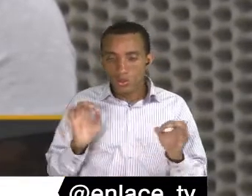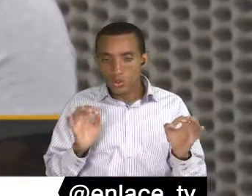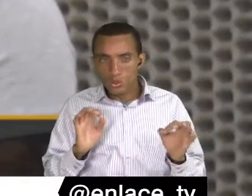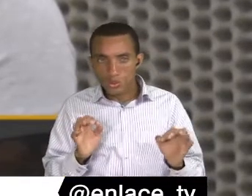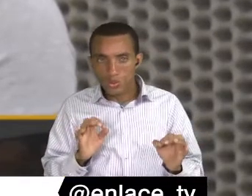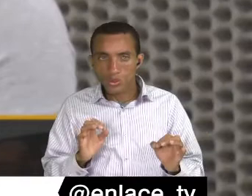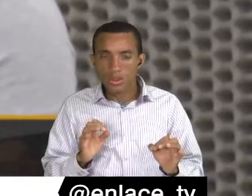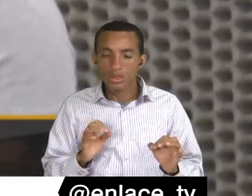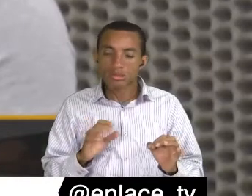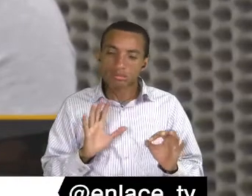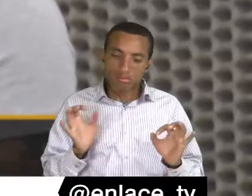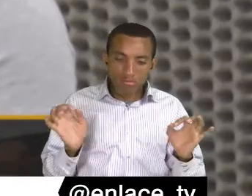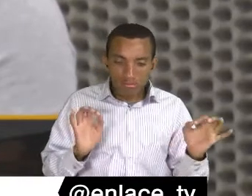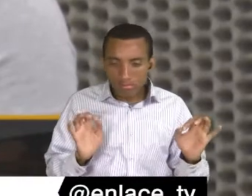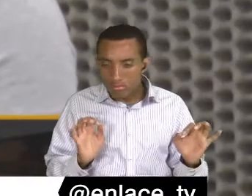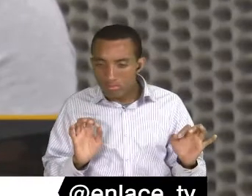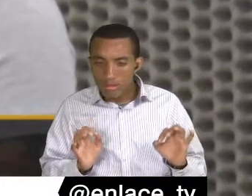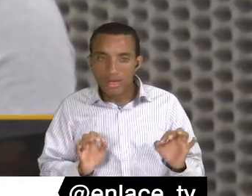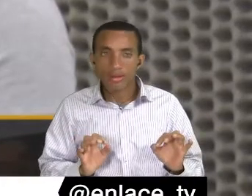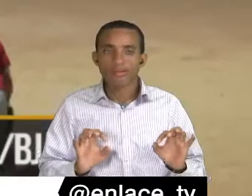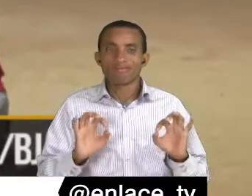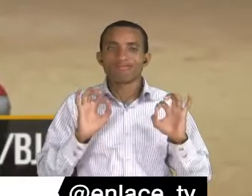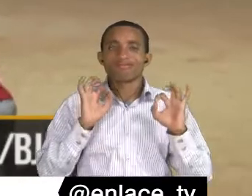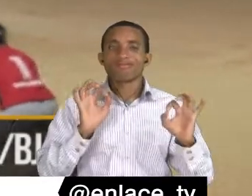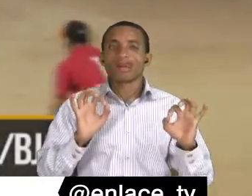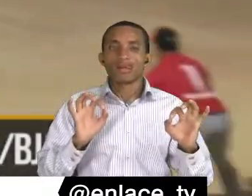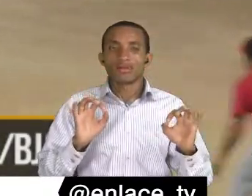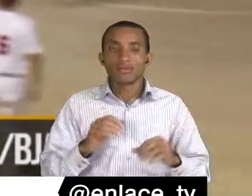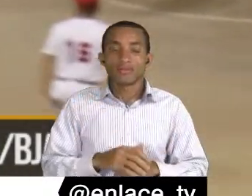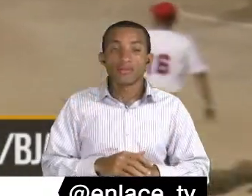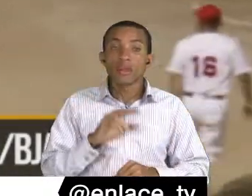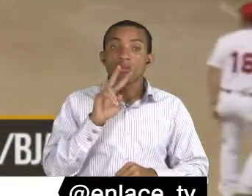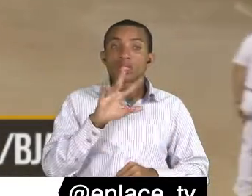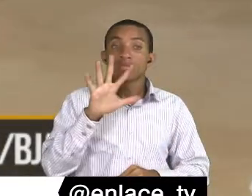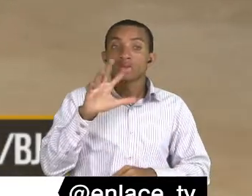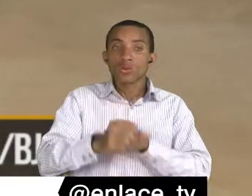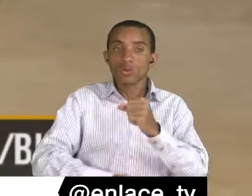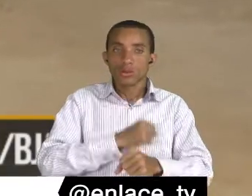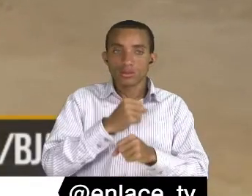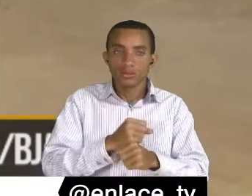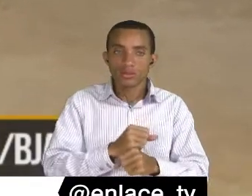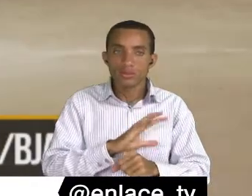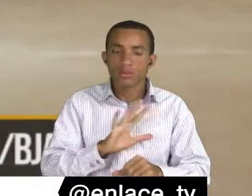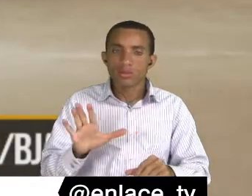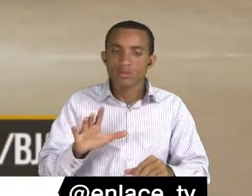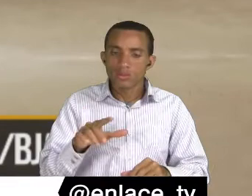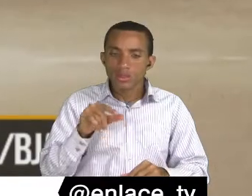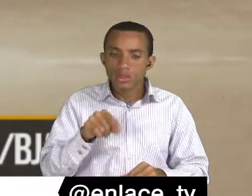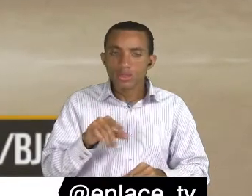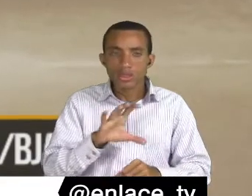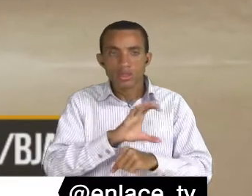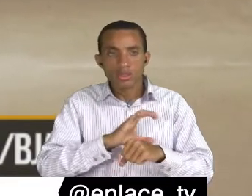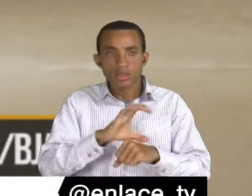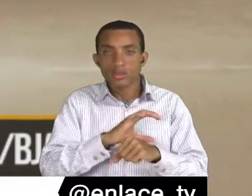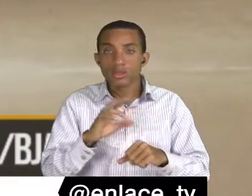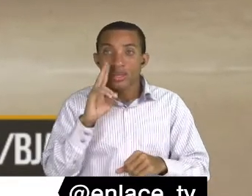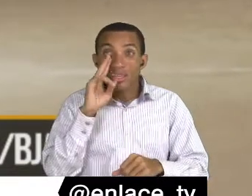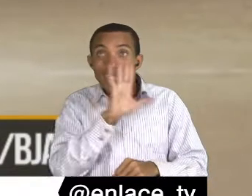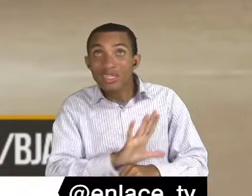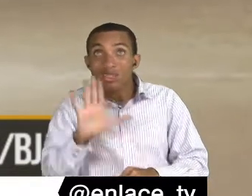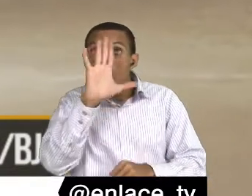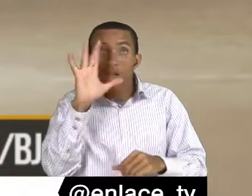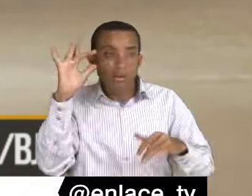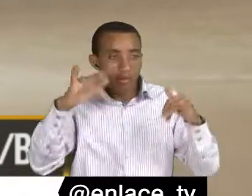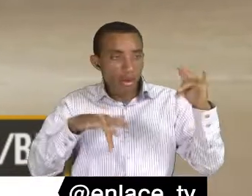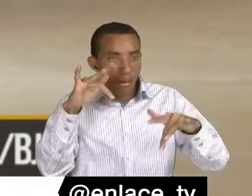tener este evento, ese va a ser el gran evento. Desde hace 25 años la ciudad no es escenario de un nacional de softball y en esta oportunidad recibirá